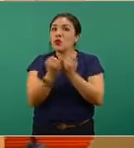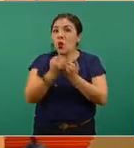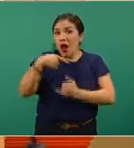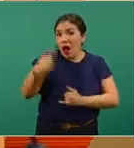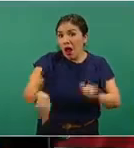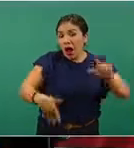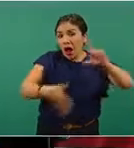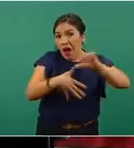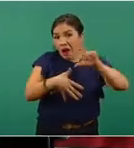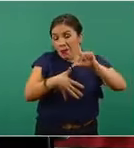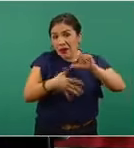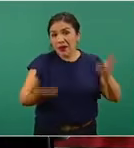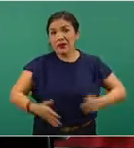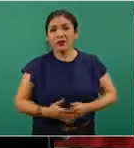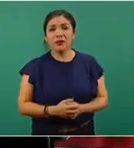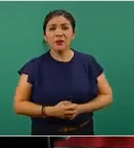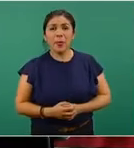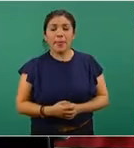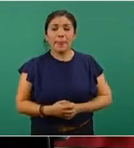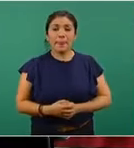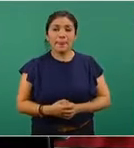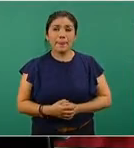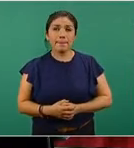América Latina. La siguiente.